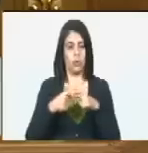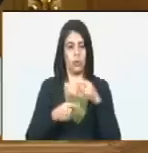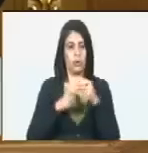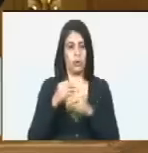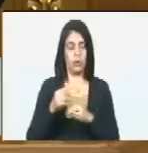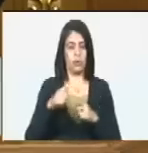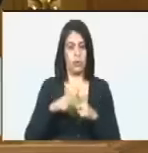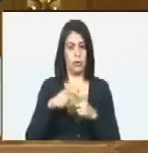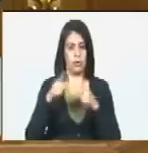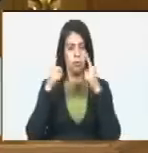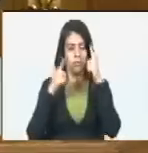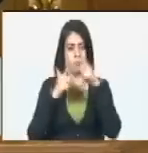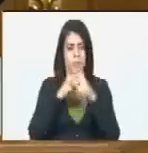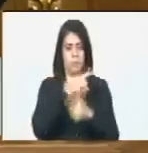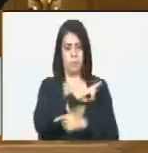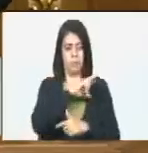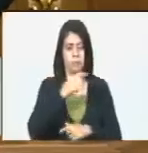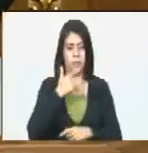Rojas también,